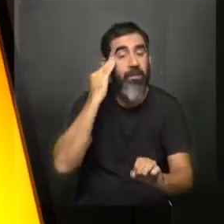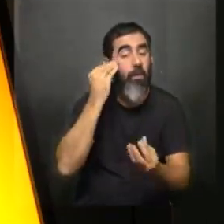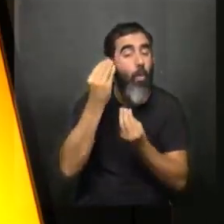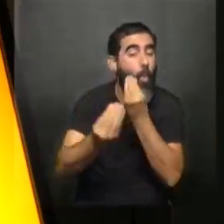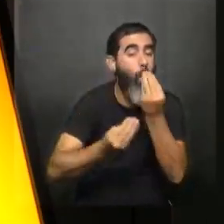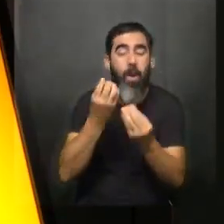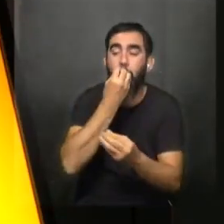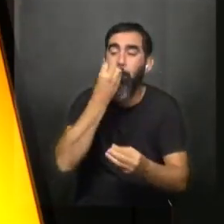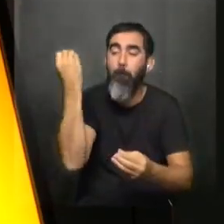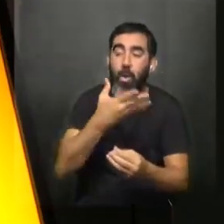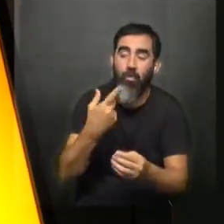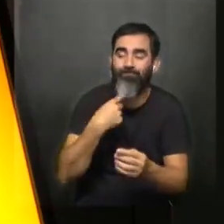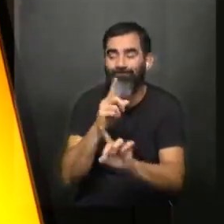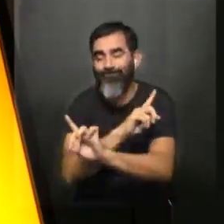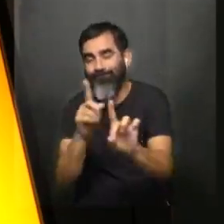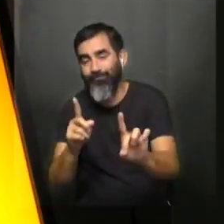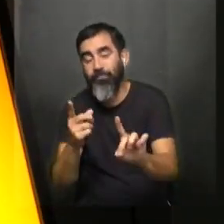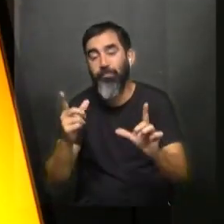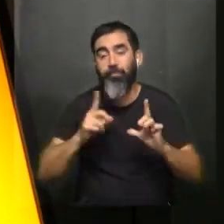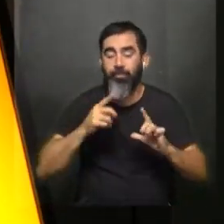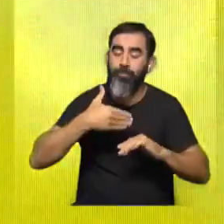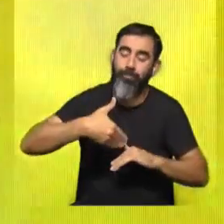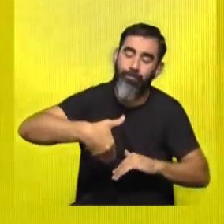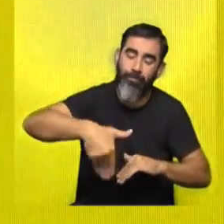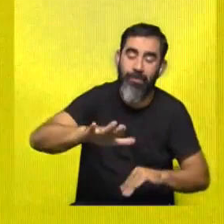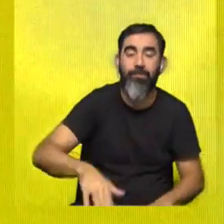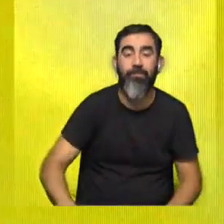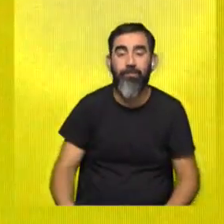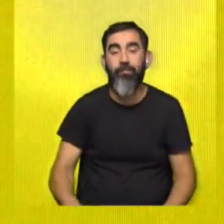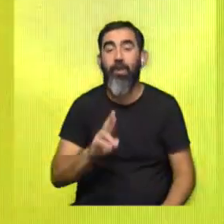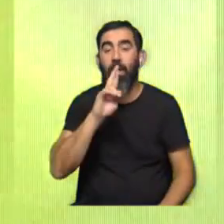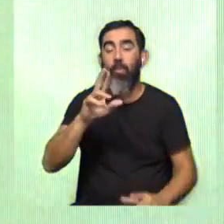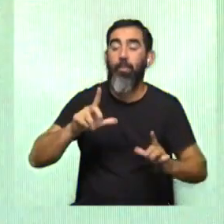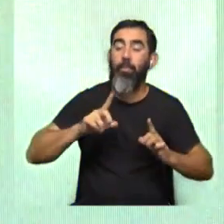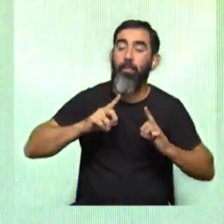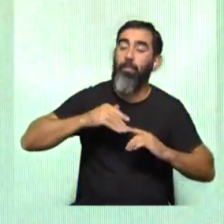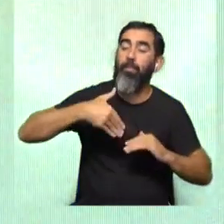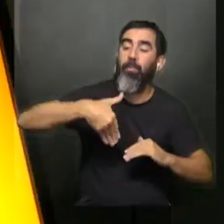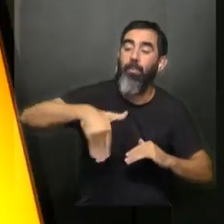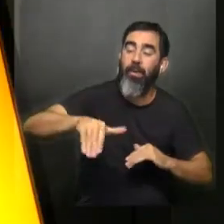son mejores, cuáles no, pero eso hay que esperar un poquito más. Eso te iba a decir, para los resultados hay que esperar que un poquito